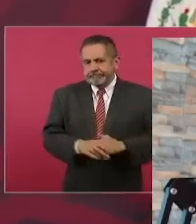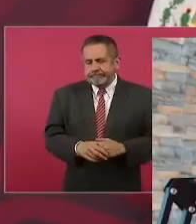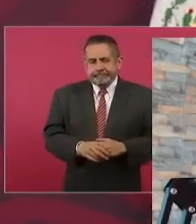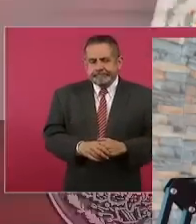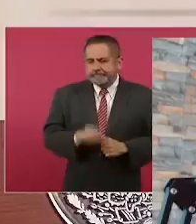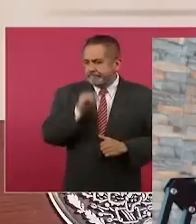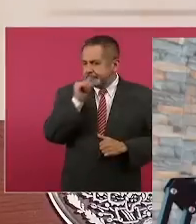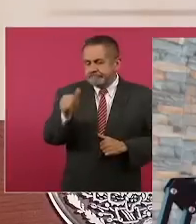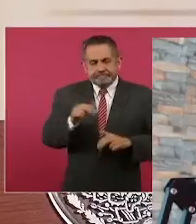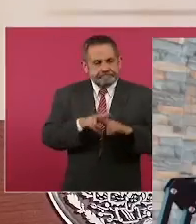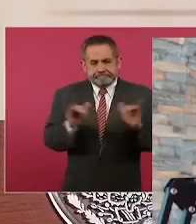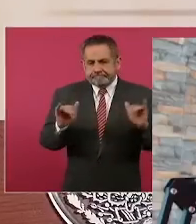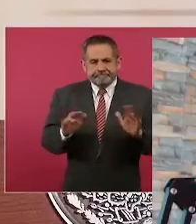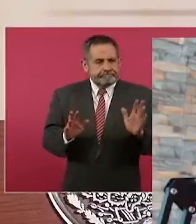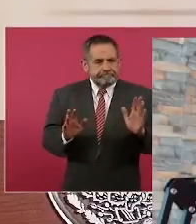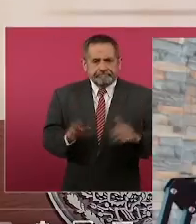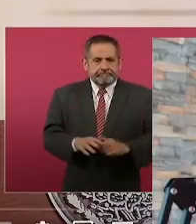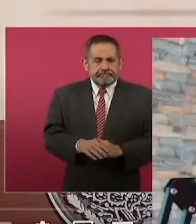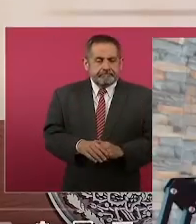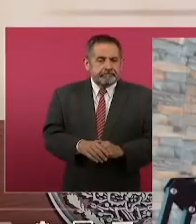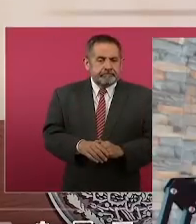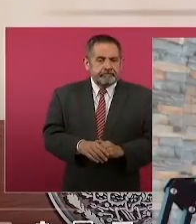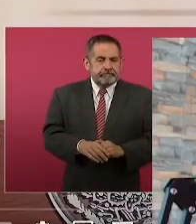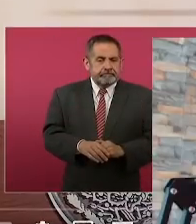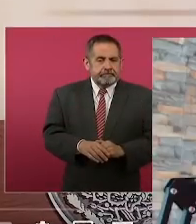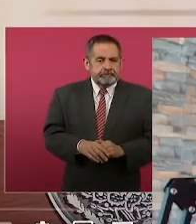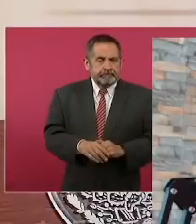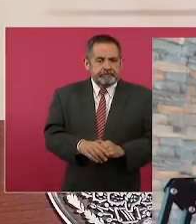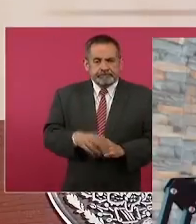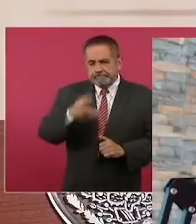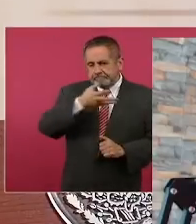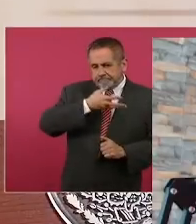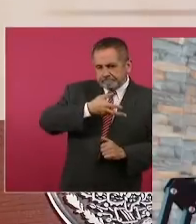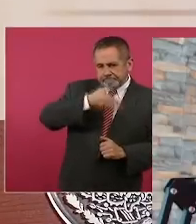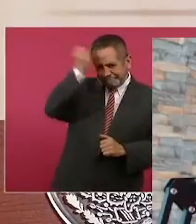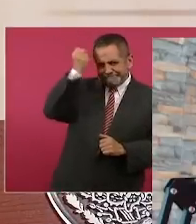nada de destapes